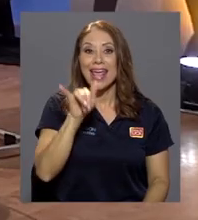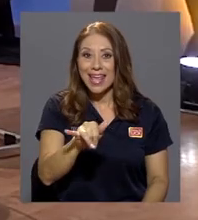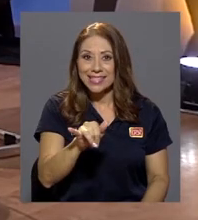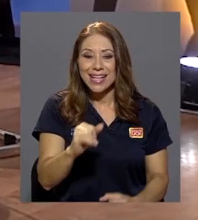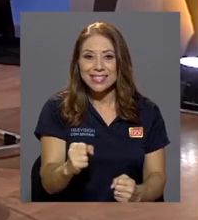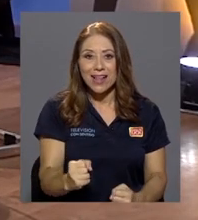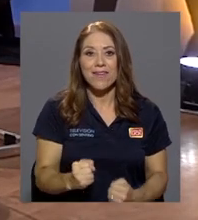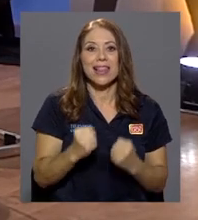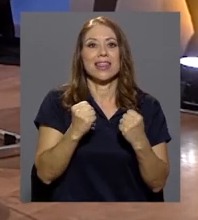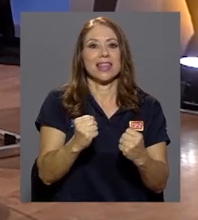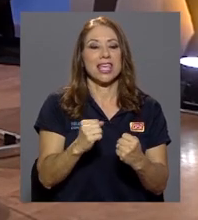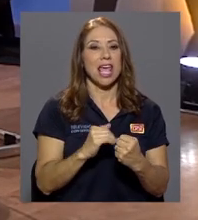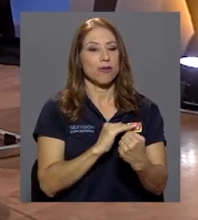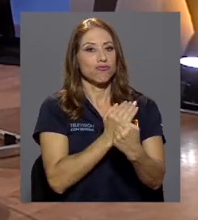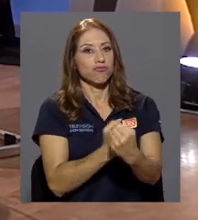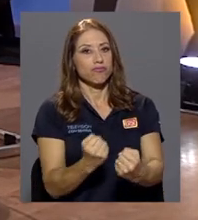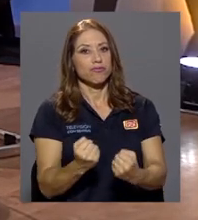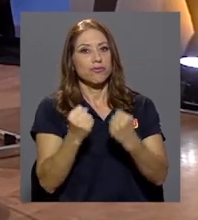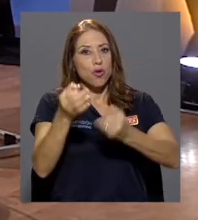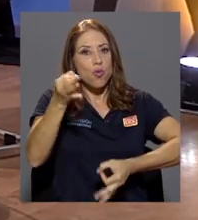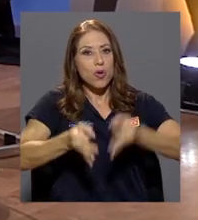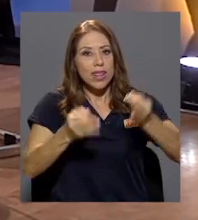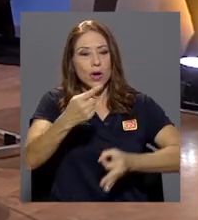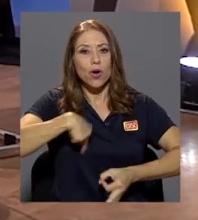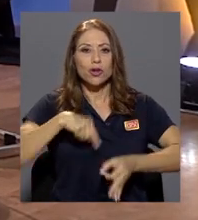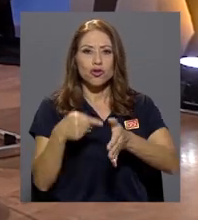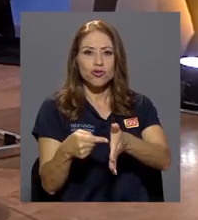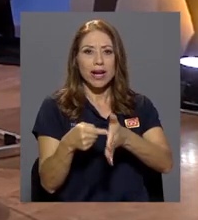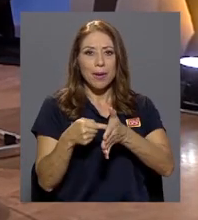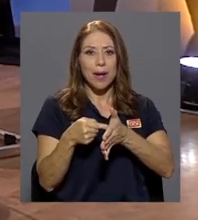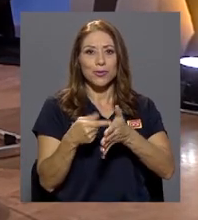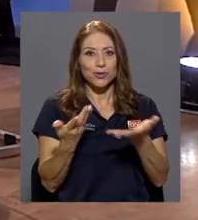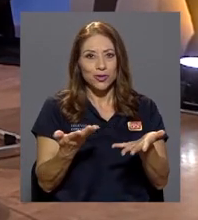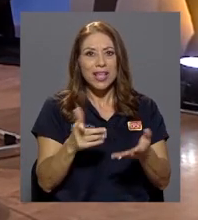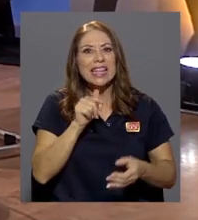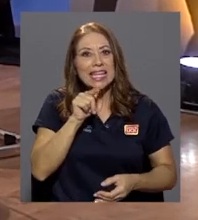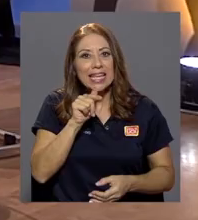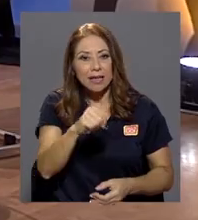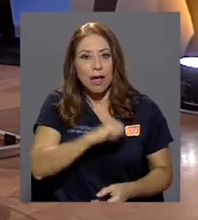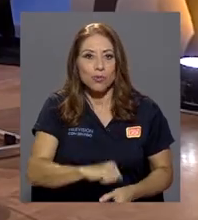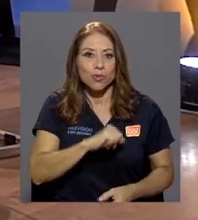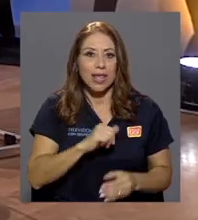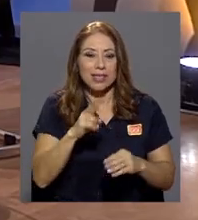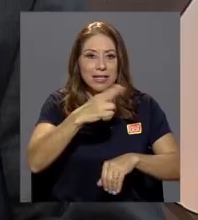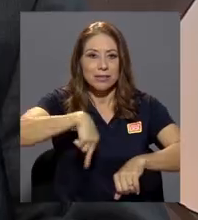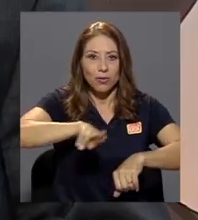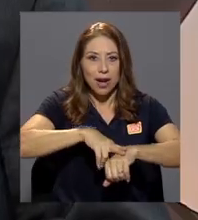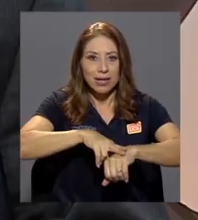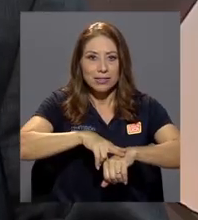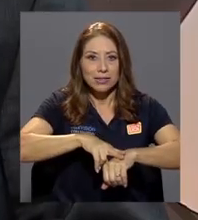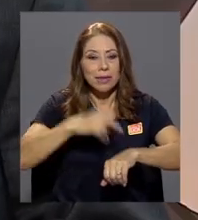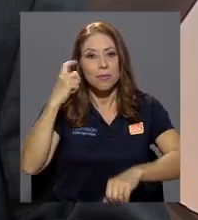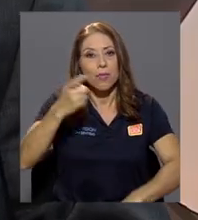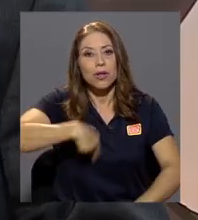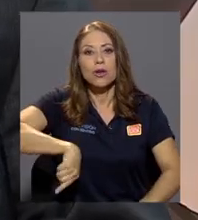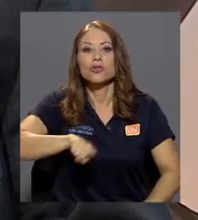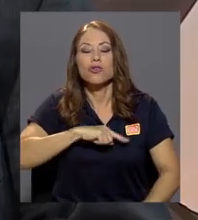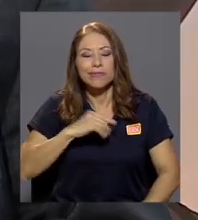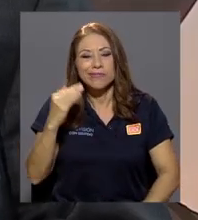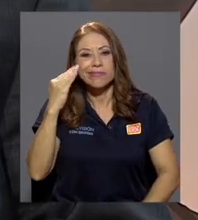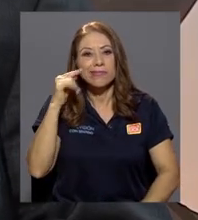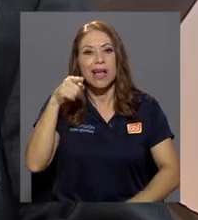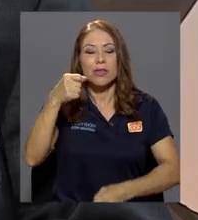la valentía digamos o el coraje jurídico que reclamamos evidentemente de las autoridades nacionales porque estamos convencidos